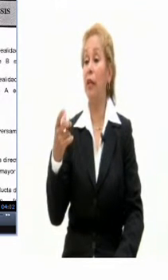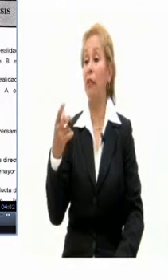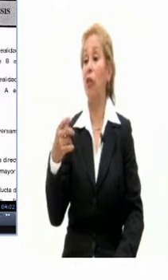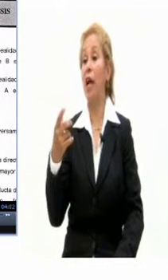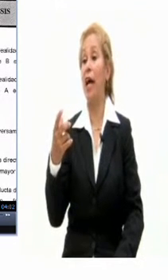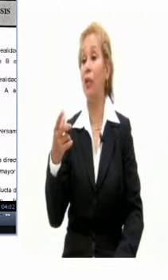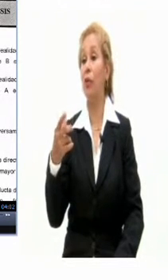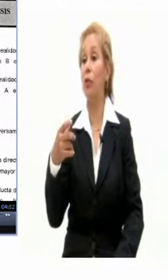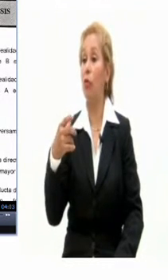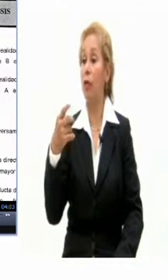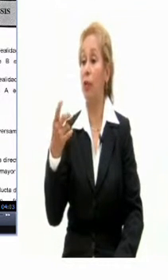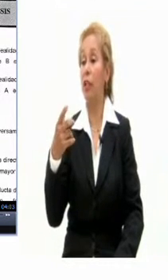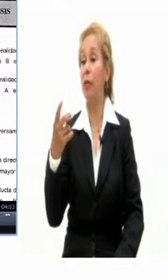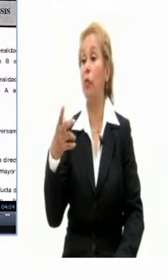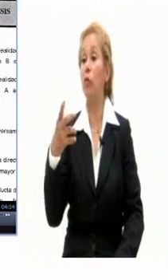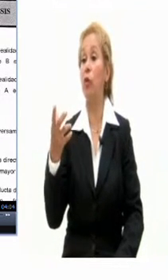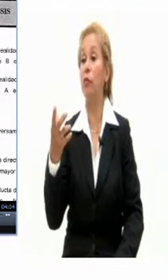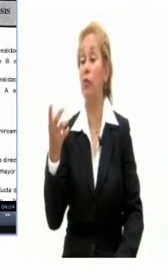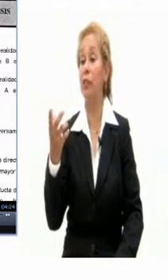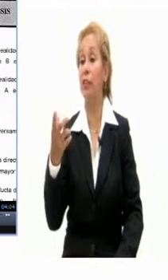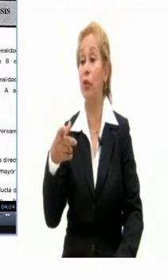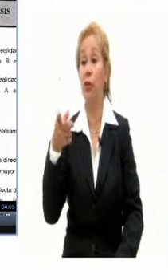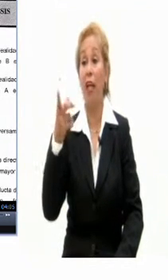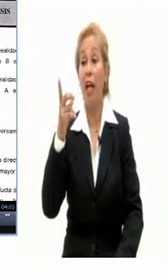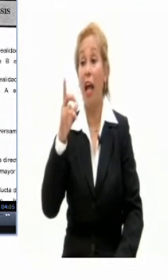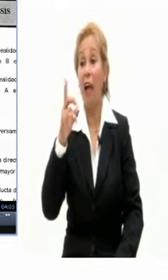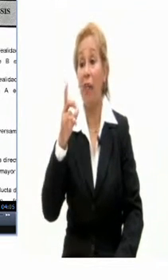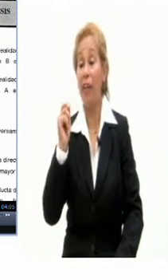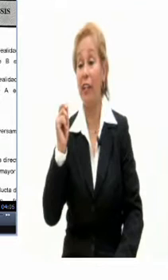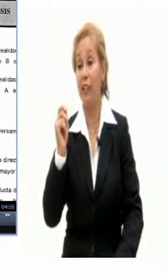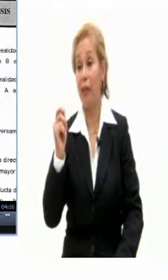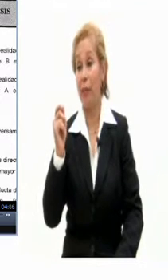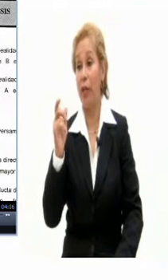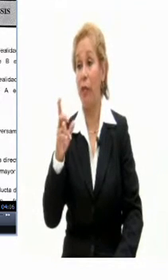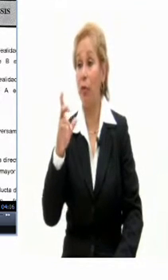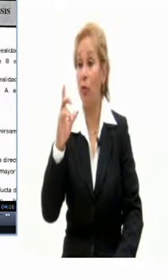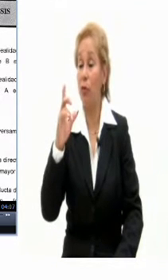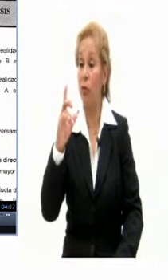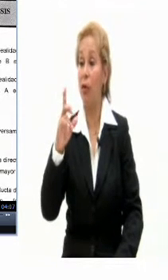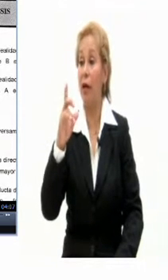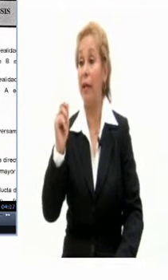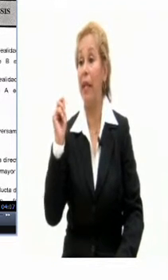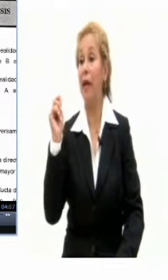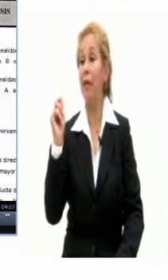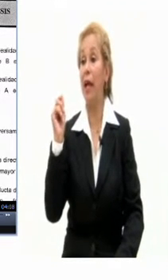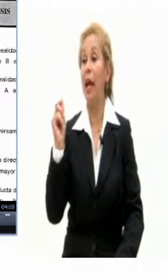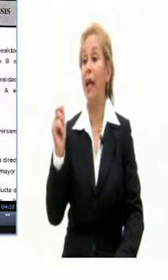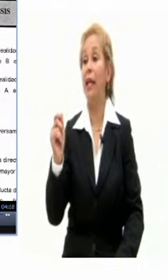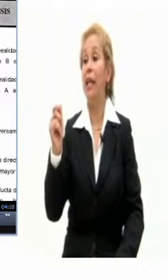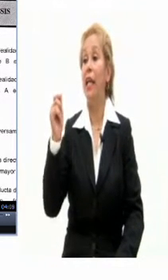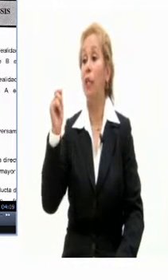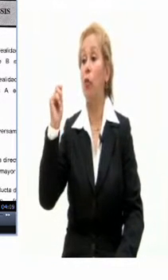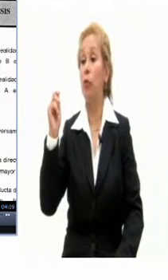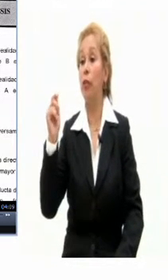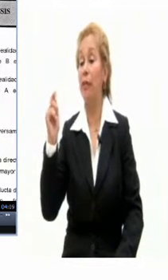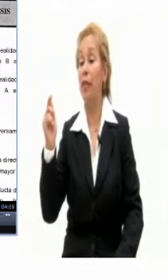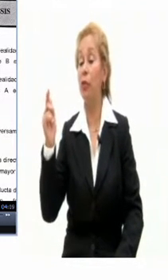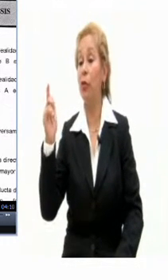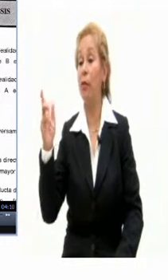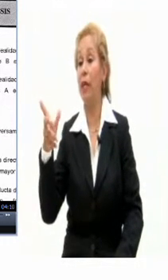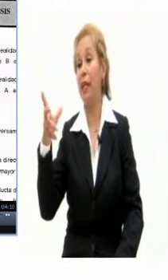otra forma de enfocar, ¿no? Cuando tenemos poca información, afecta, por ejemplo, ¿no? La variable A,